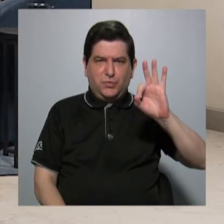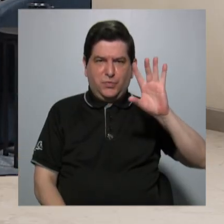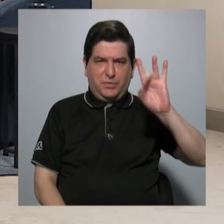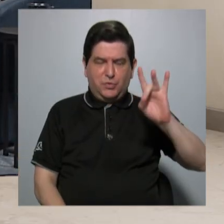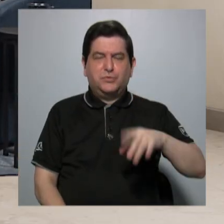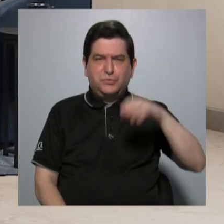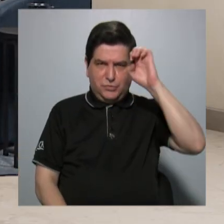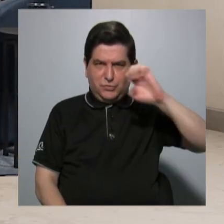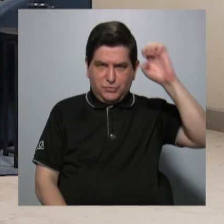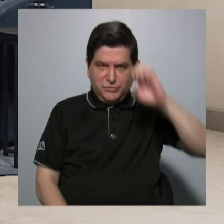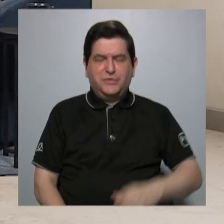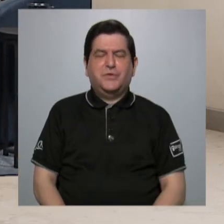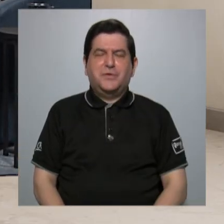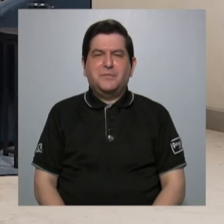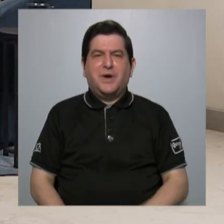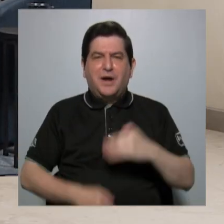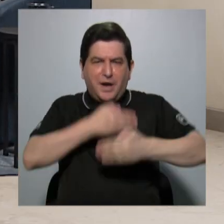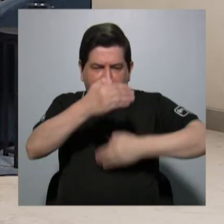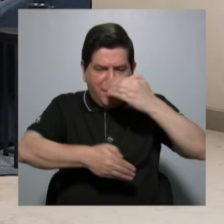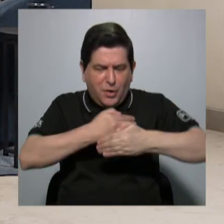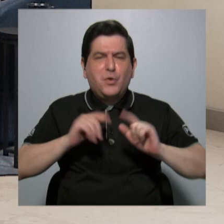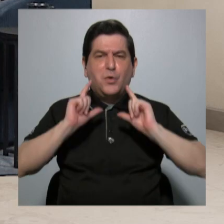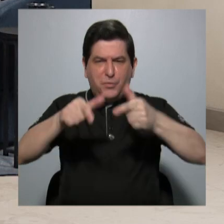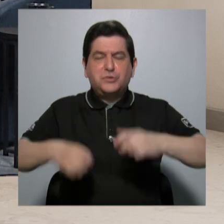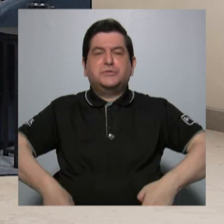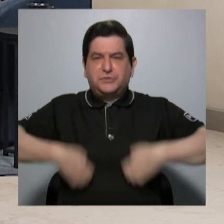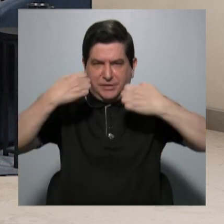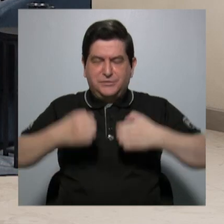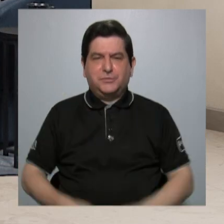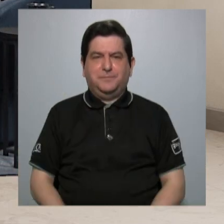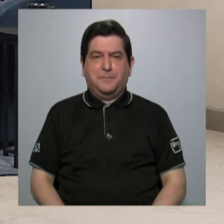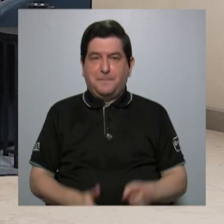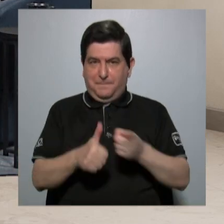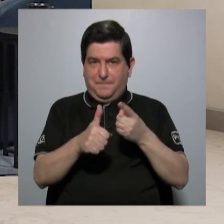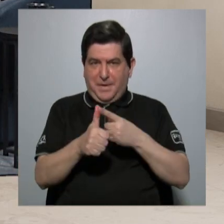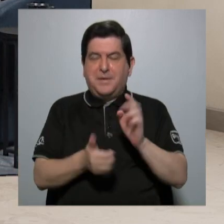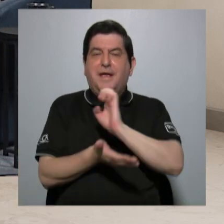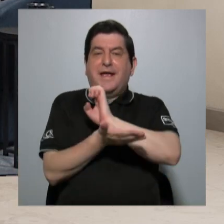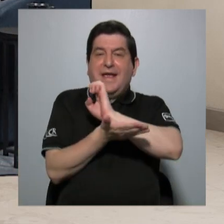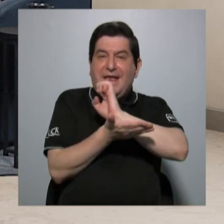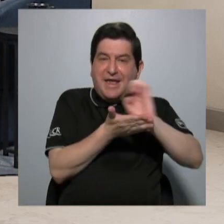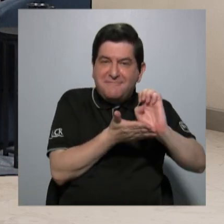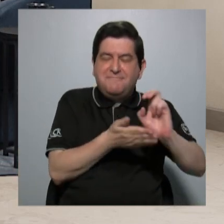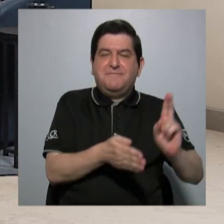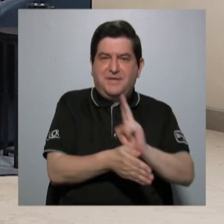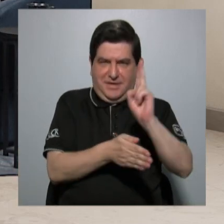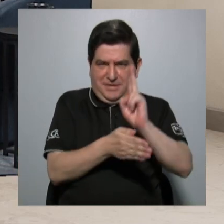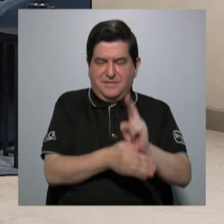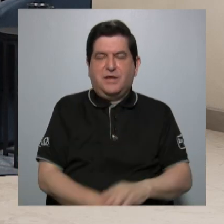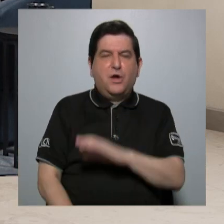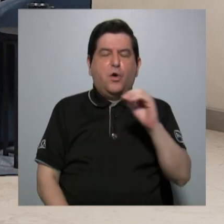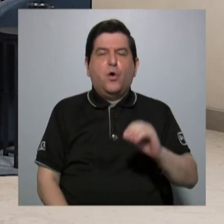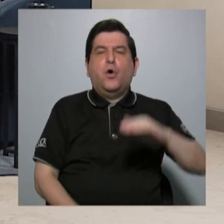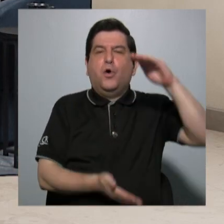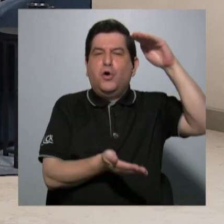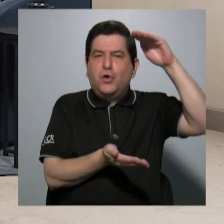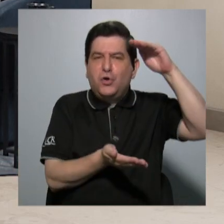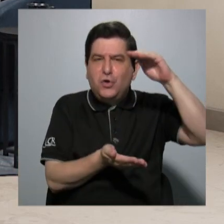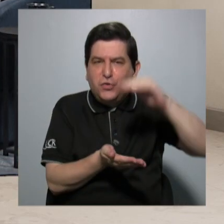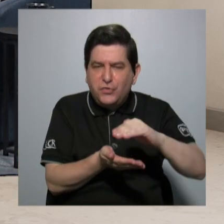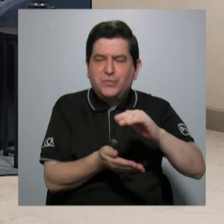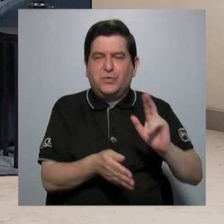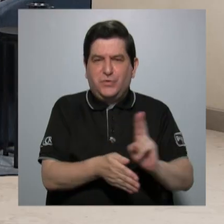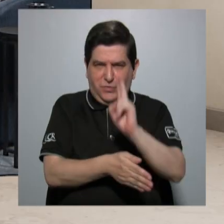una jerarquía para el tratamiento de los residuos, muy sencilla. Evite el consumo, reduzca consumo.